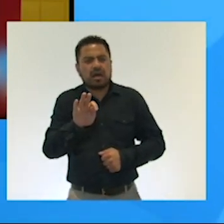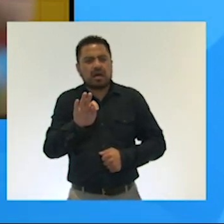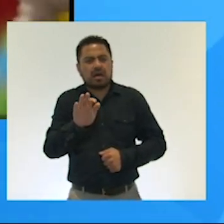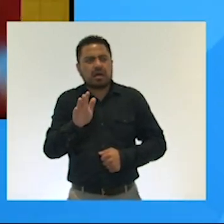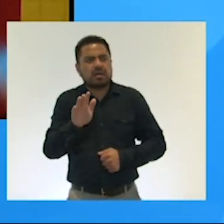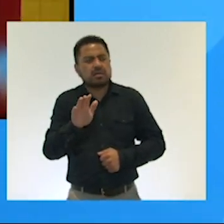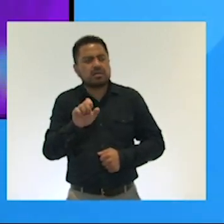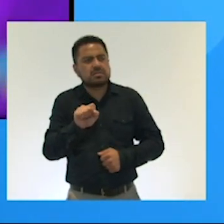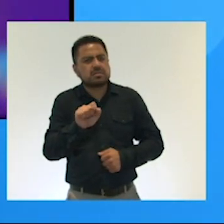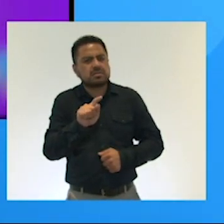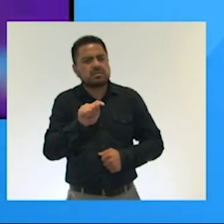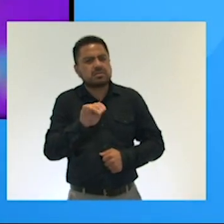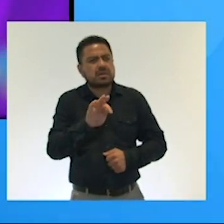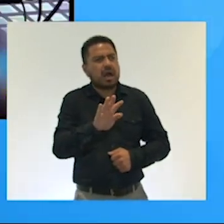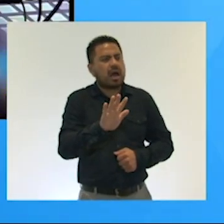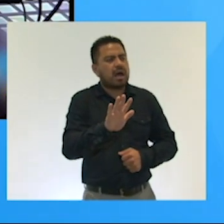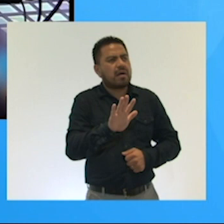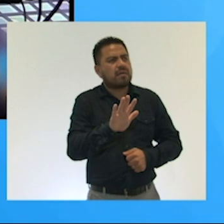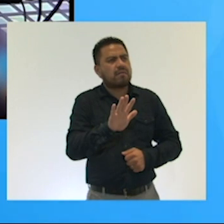¡Staff!